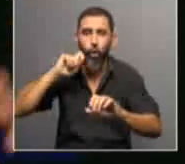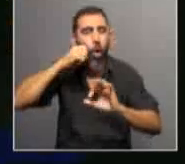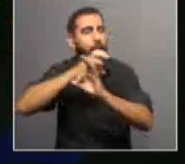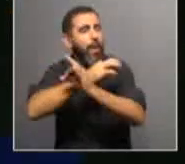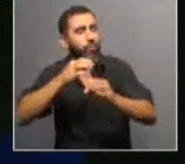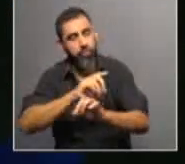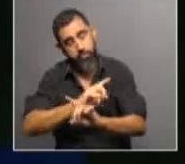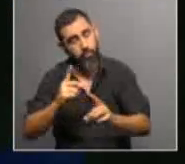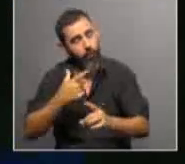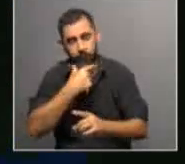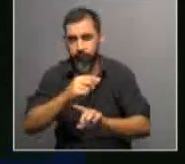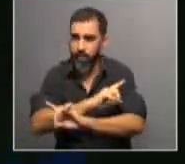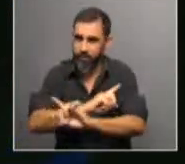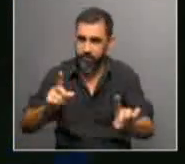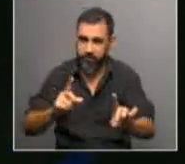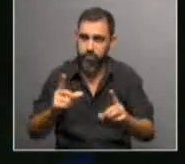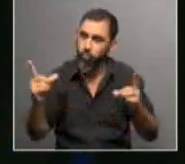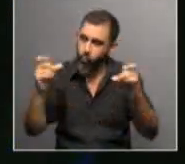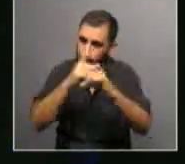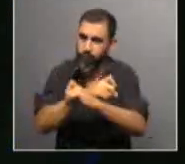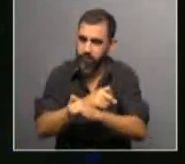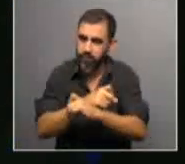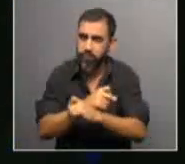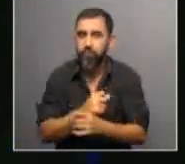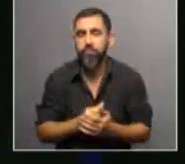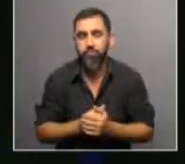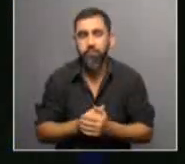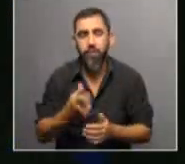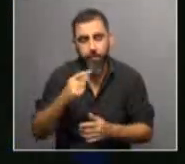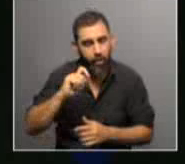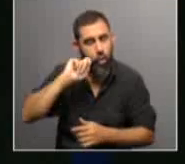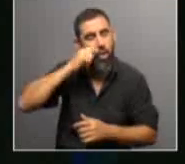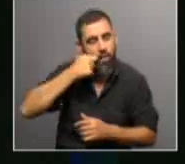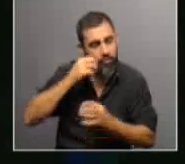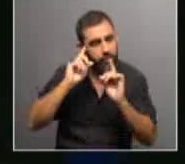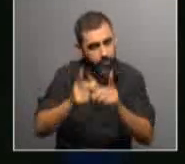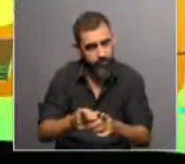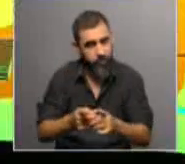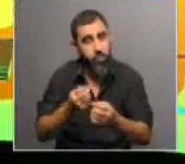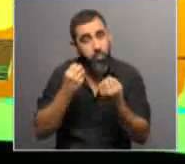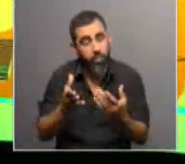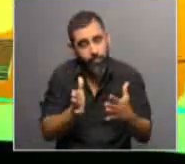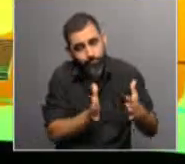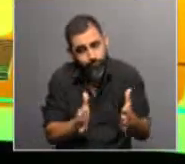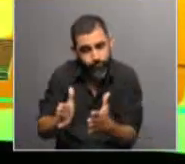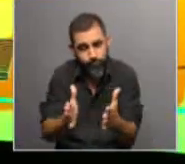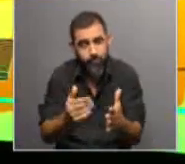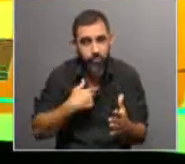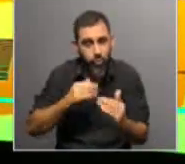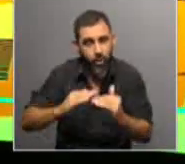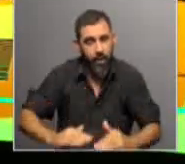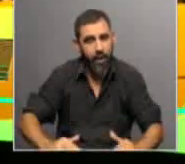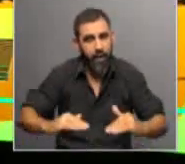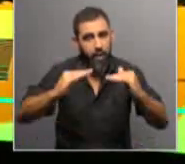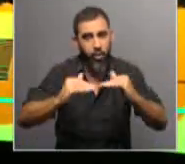lindo. No es un camino fácil. No, es duro, ¿entendés? Pero es lindo, porque es un camino que vos vas a crecer